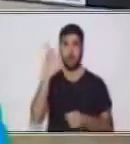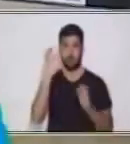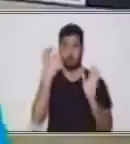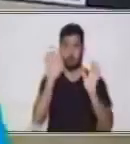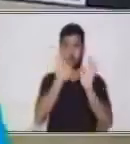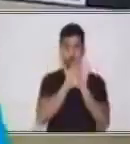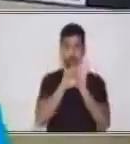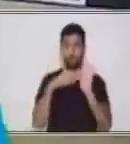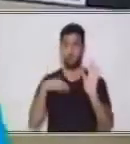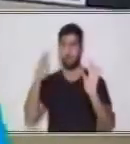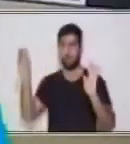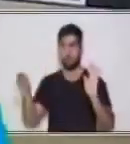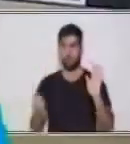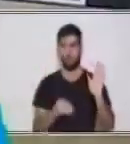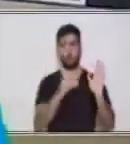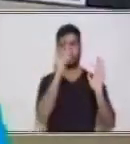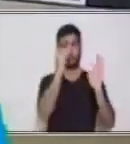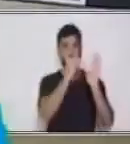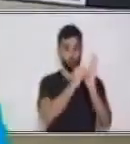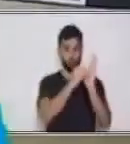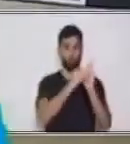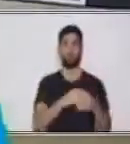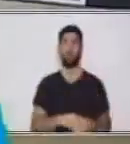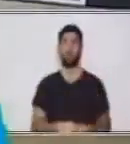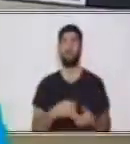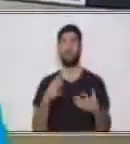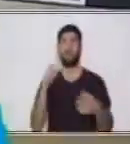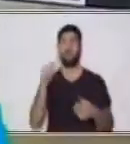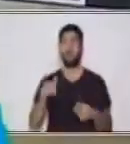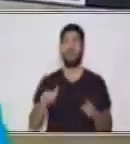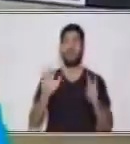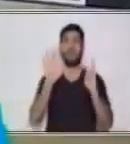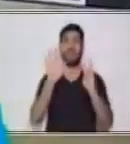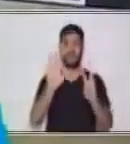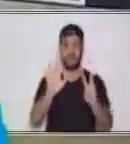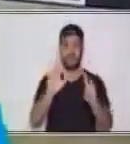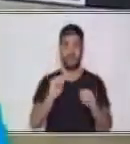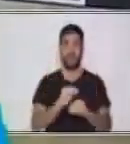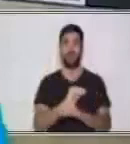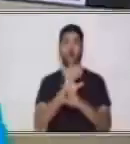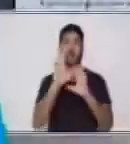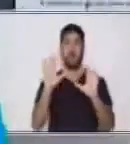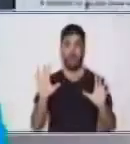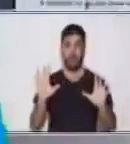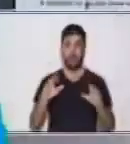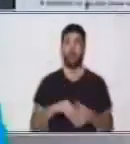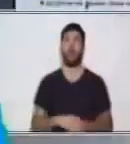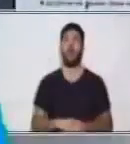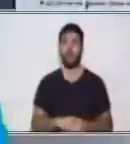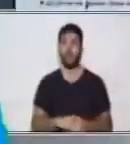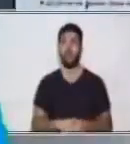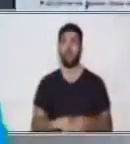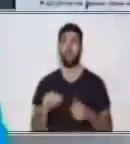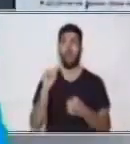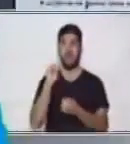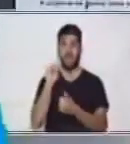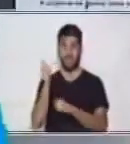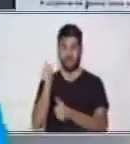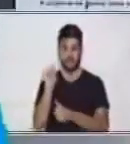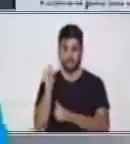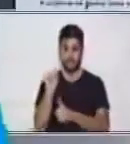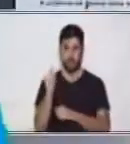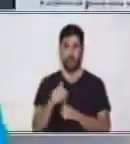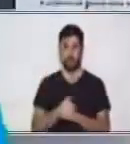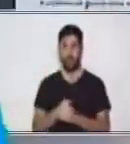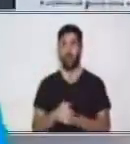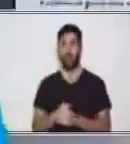va a ser el punto de referencia. A las 7 de la mañana la temperatura estuvo 15 grados. Aquí